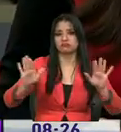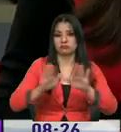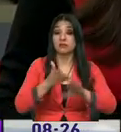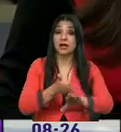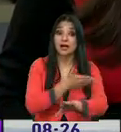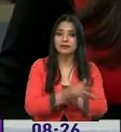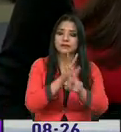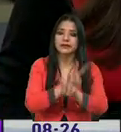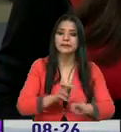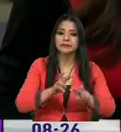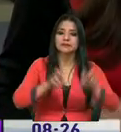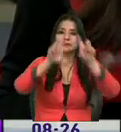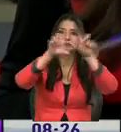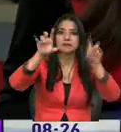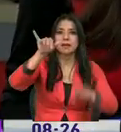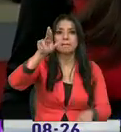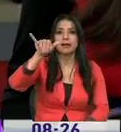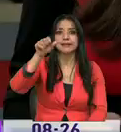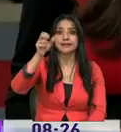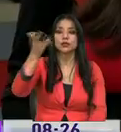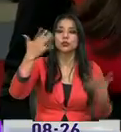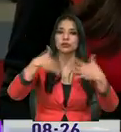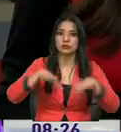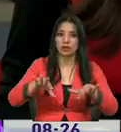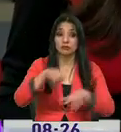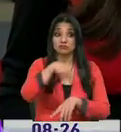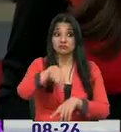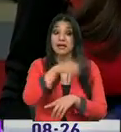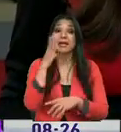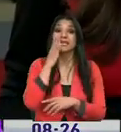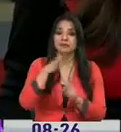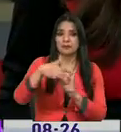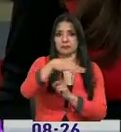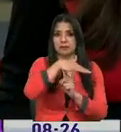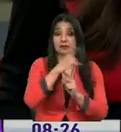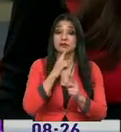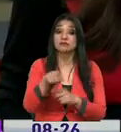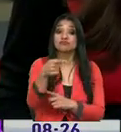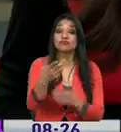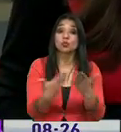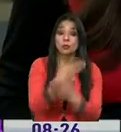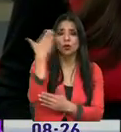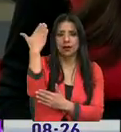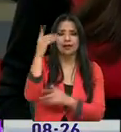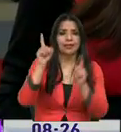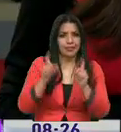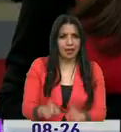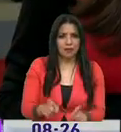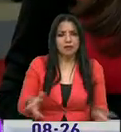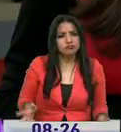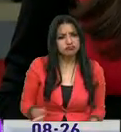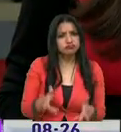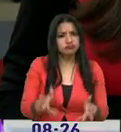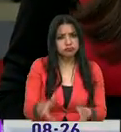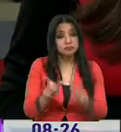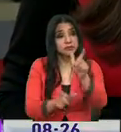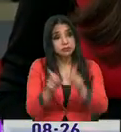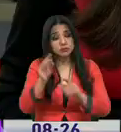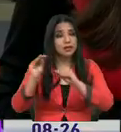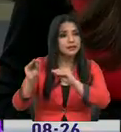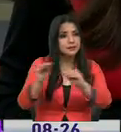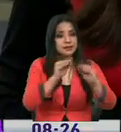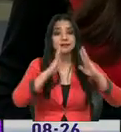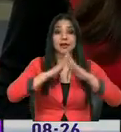por Emaseo, por lo que expertos ambientales aseguran que la nueva administración municipal debería impulsar el reciclaje desde los